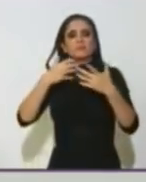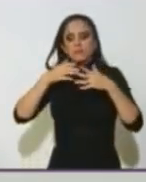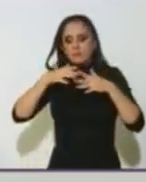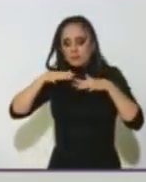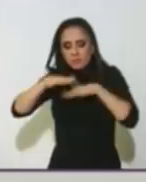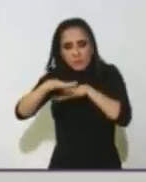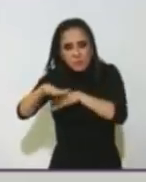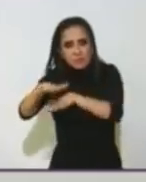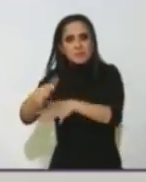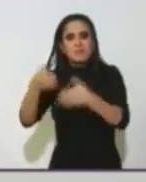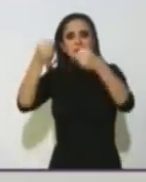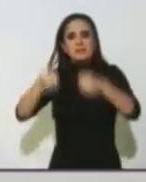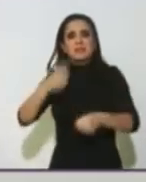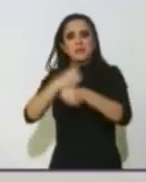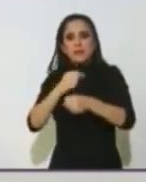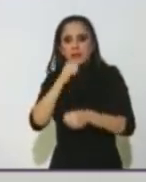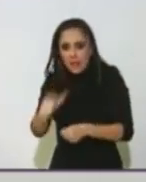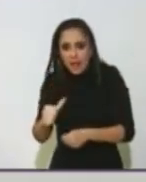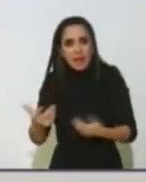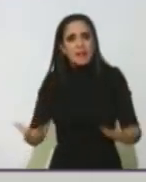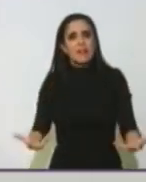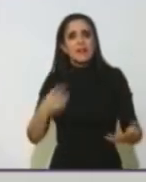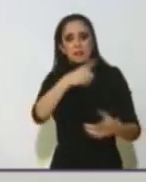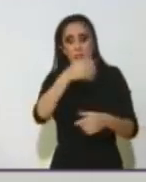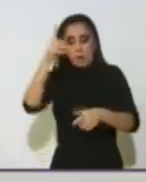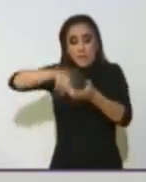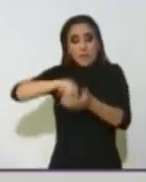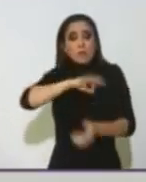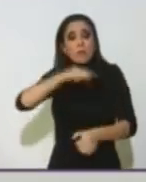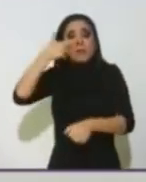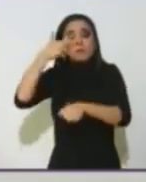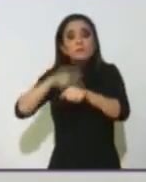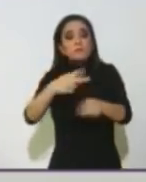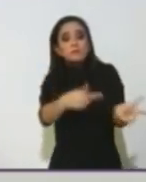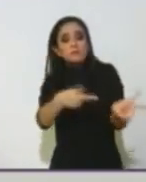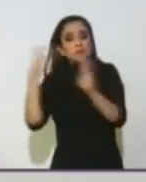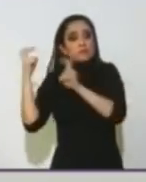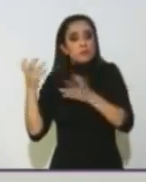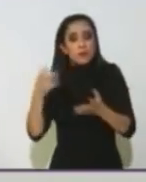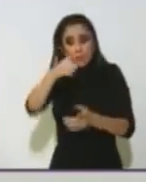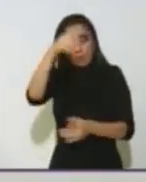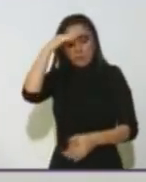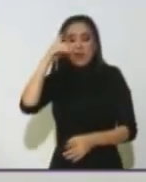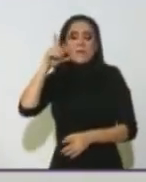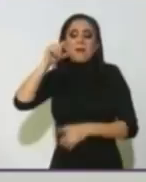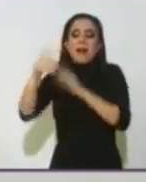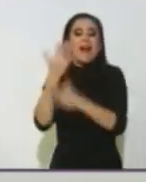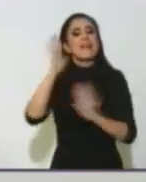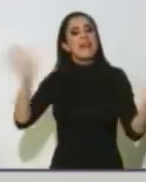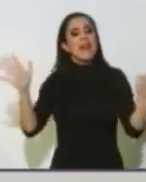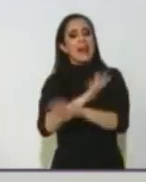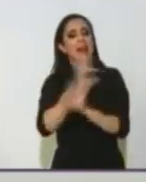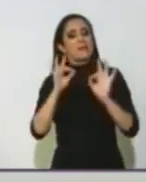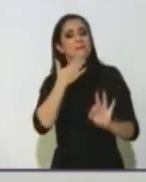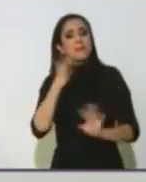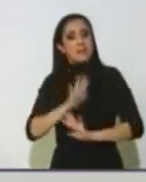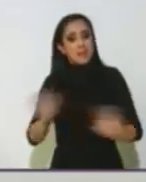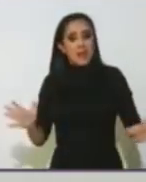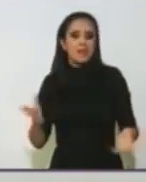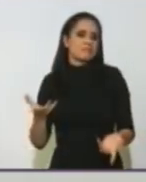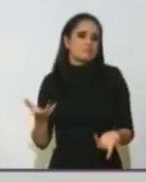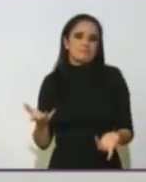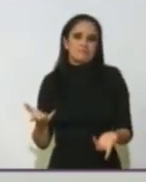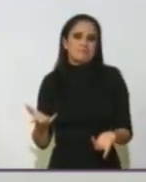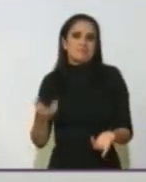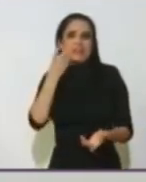alto más tiempo del debido y ser suficiente para que te asalten esto esto no va a cambiar de un día a otro a ver cómo enfrentar esto que es un problema ya